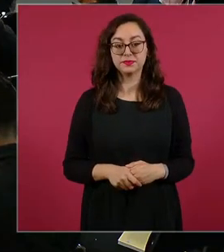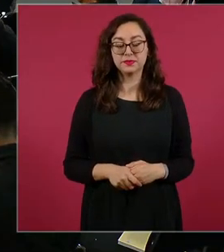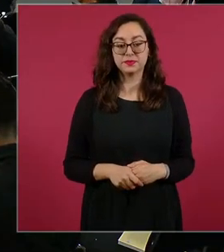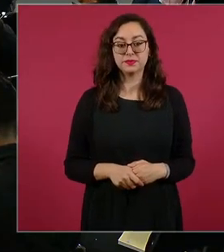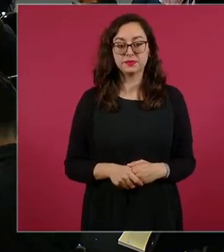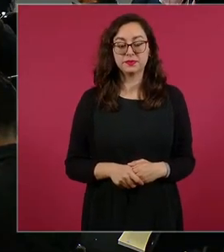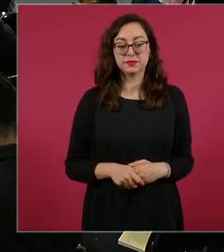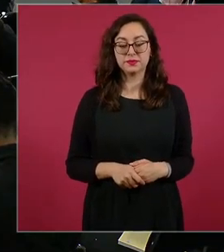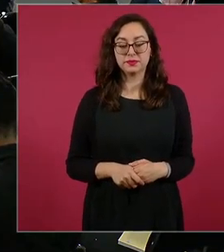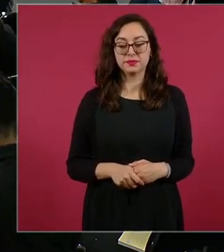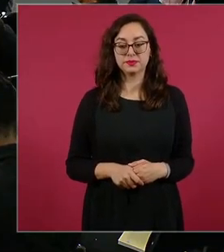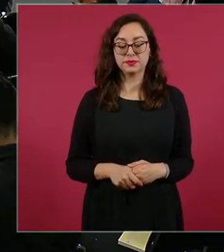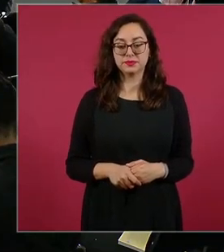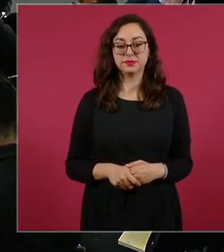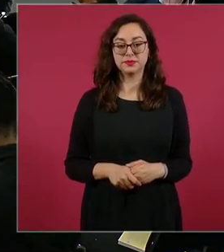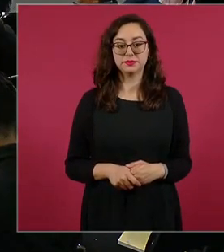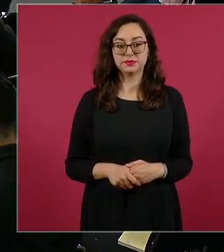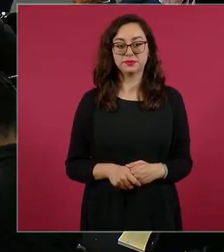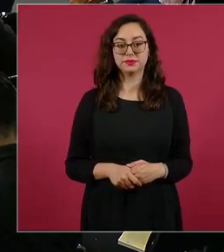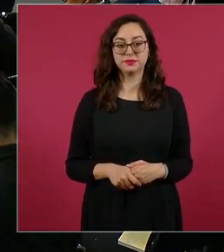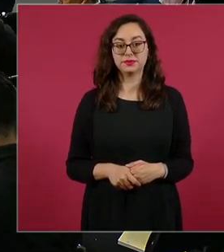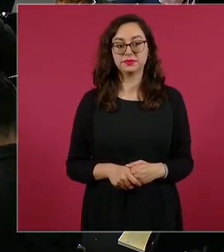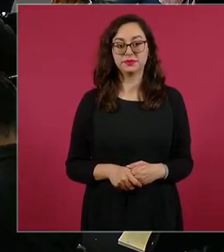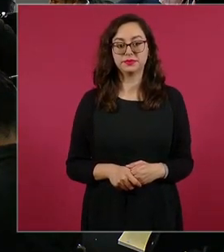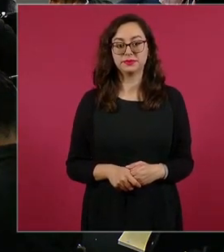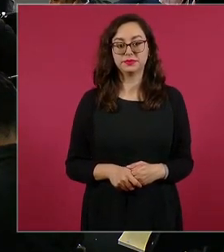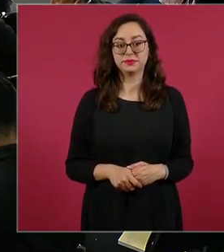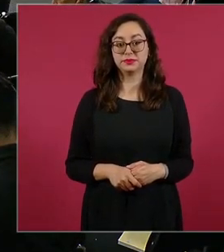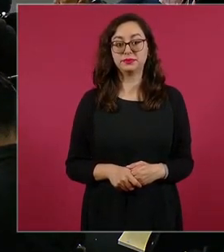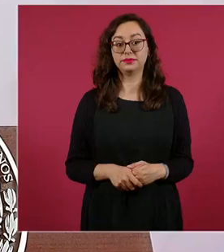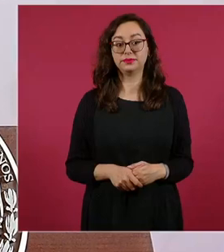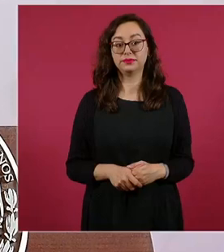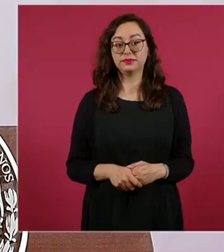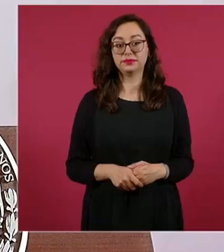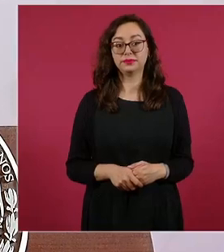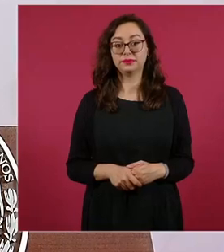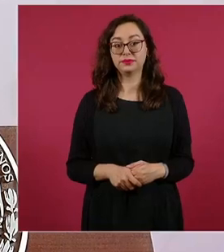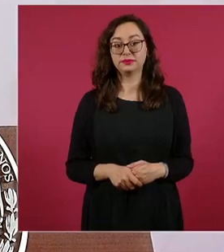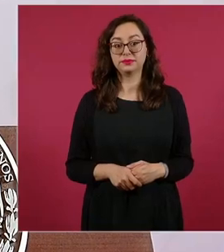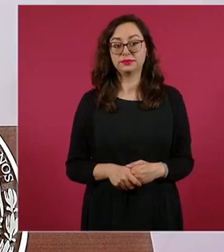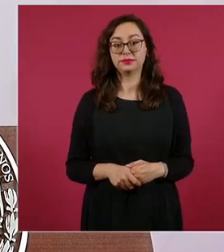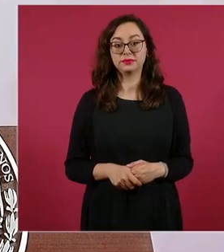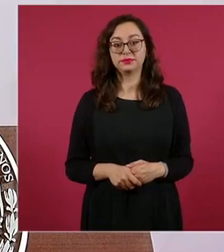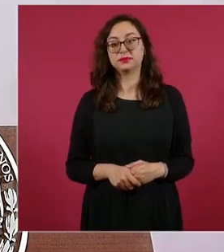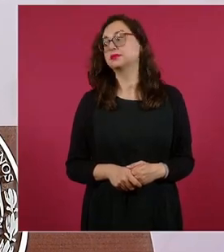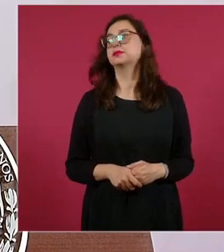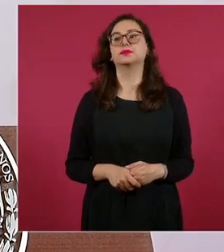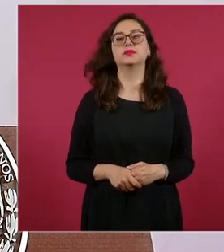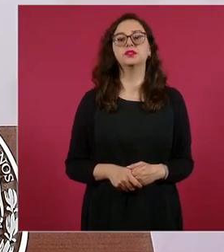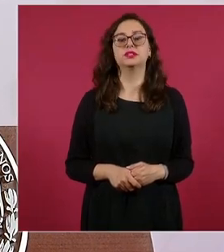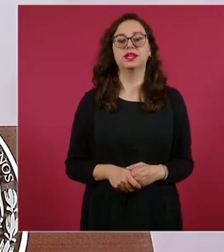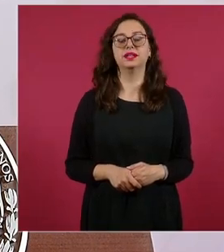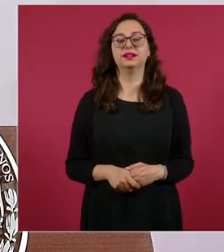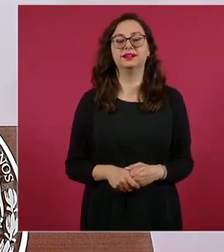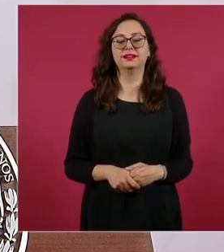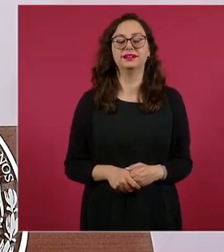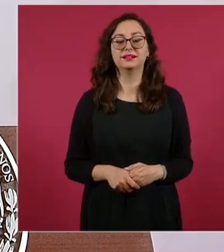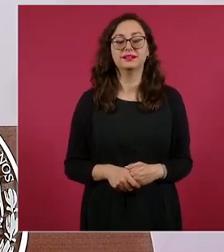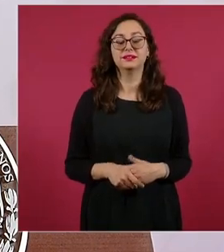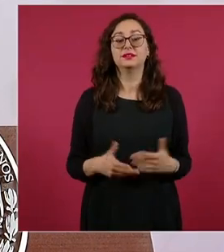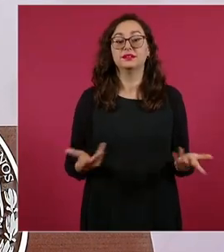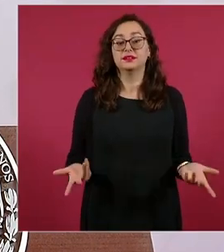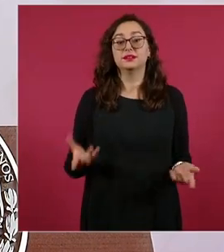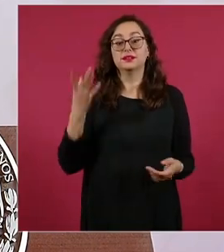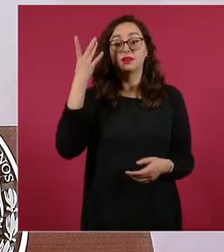y hablando de Cuernavaca antes de irme va a terminar vamos a a